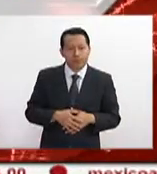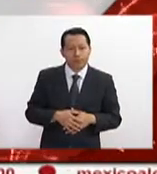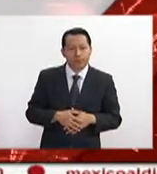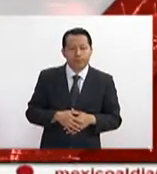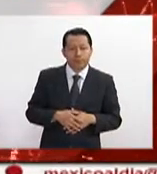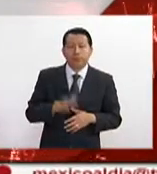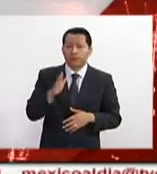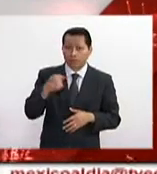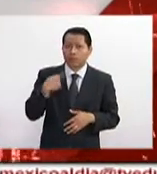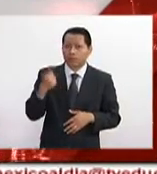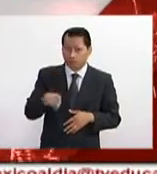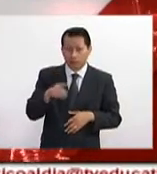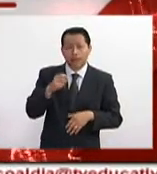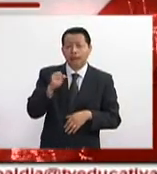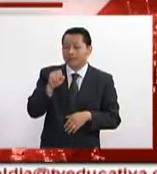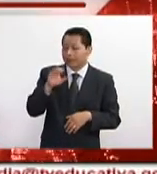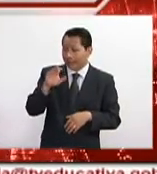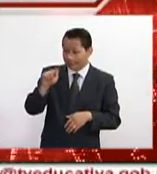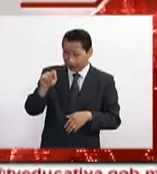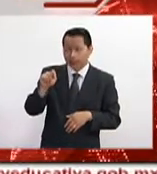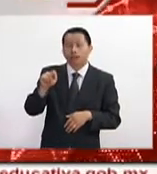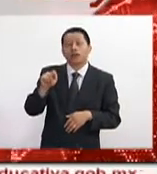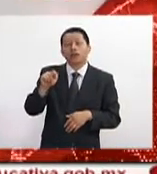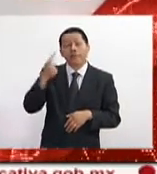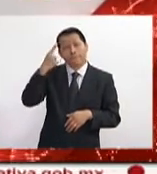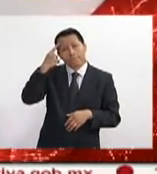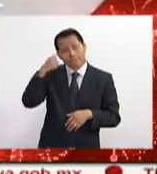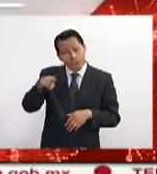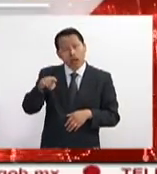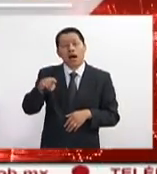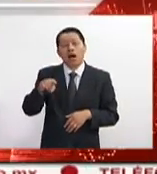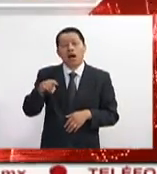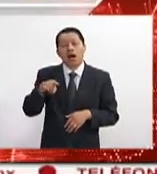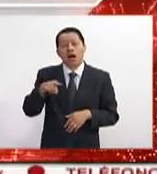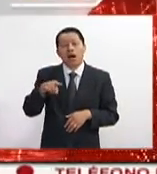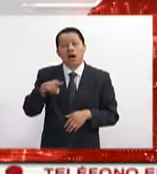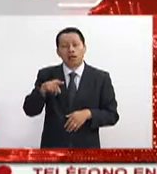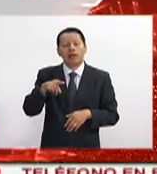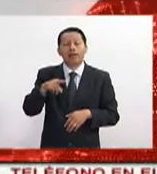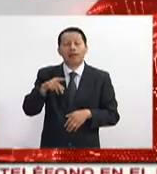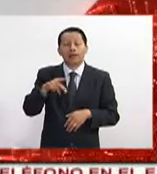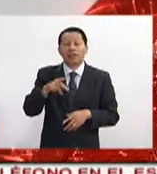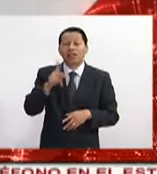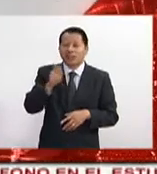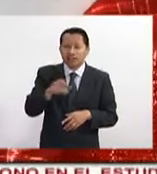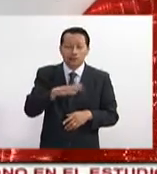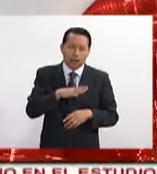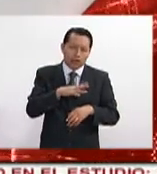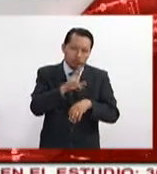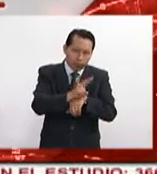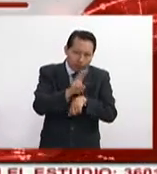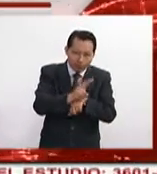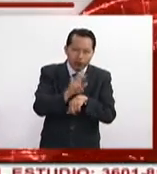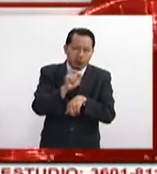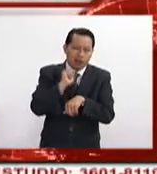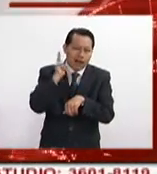He dado instrucciones al secretario de Comunicaciones y Transportes para que quienes sean supervisores o